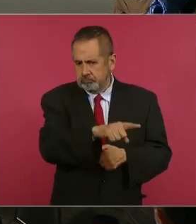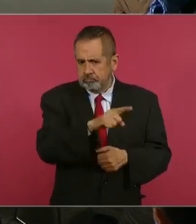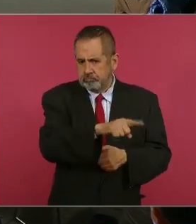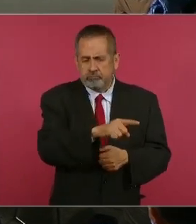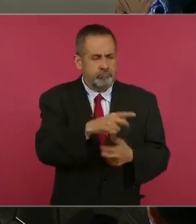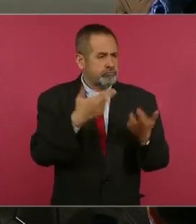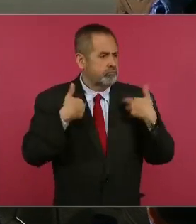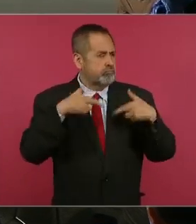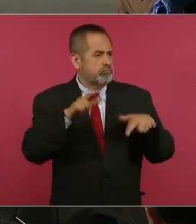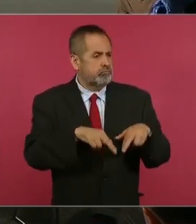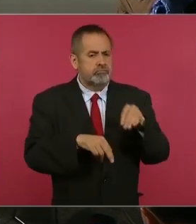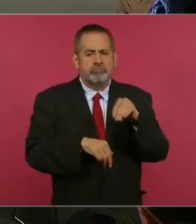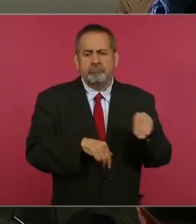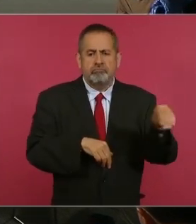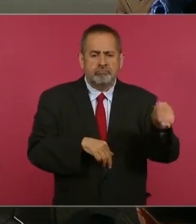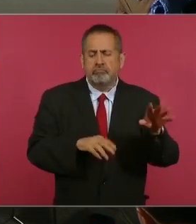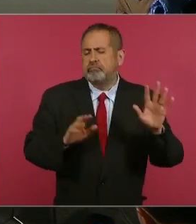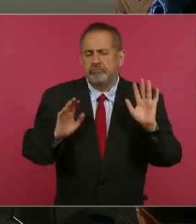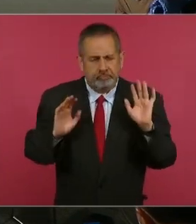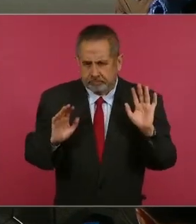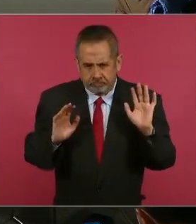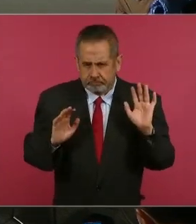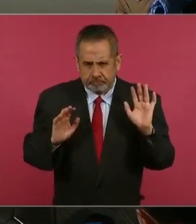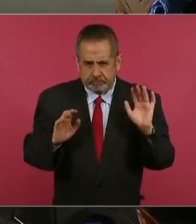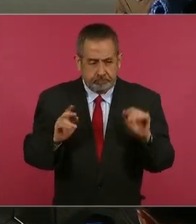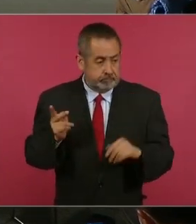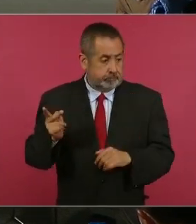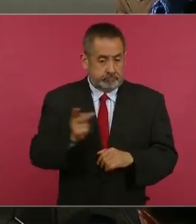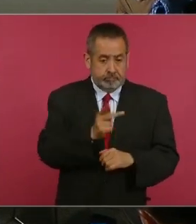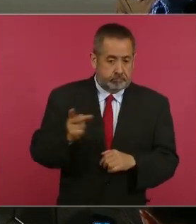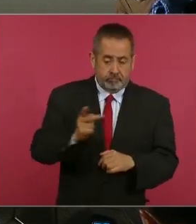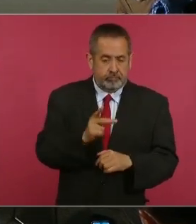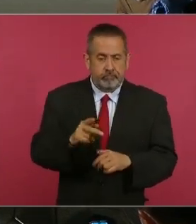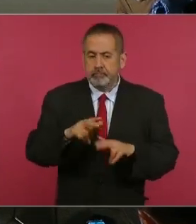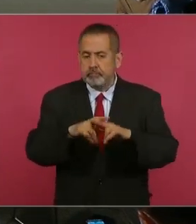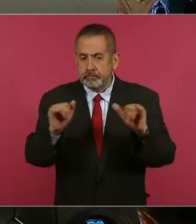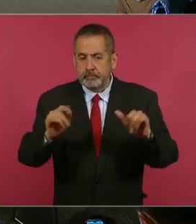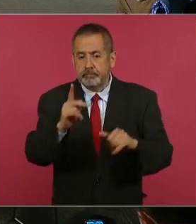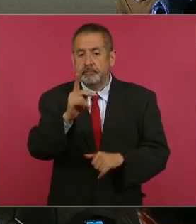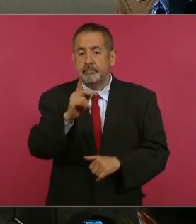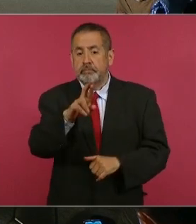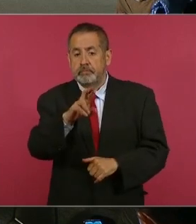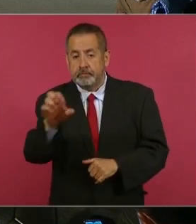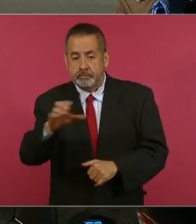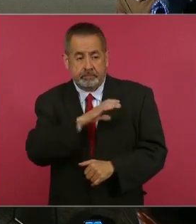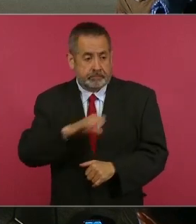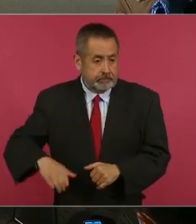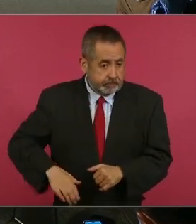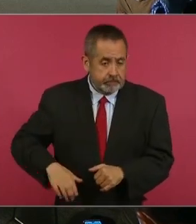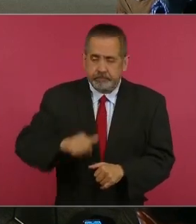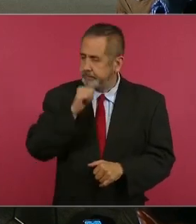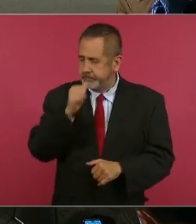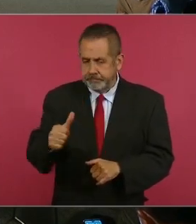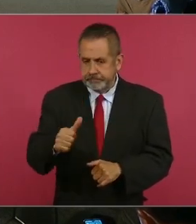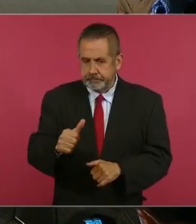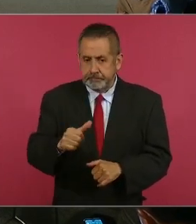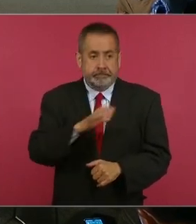su representante, pero no son ni precandidatas ni